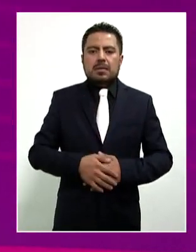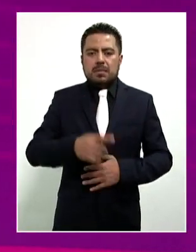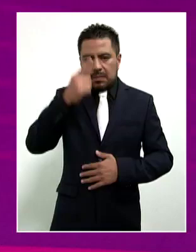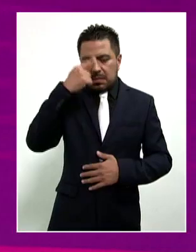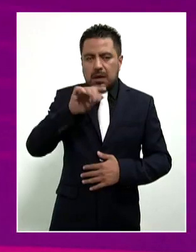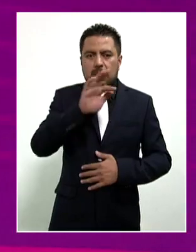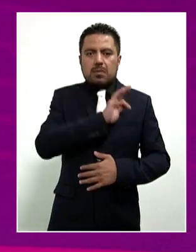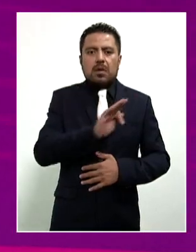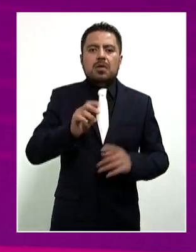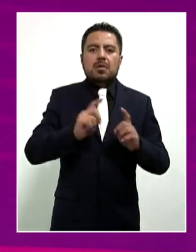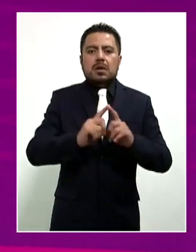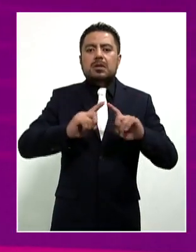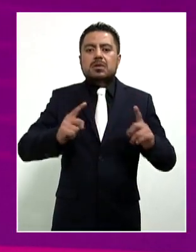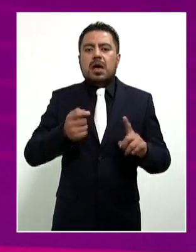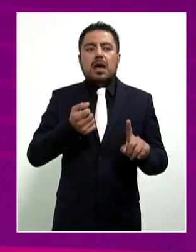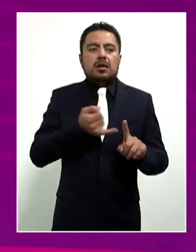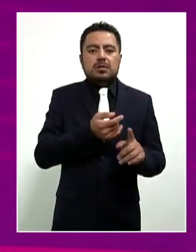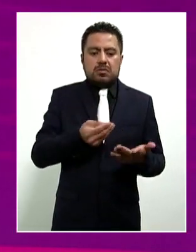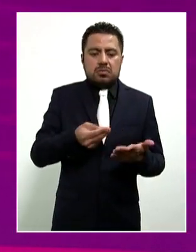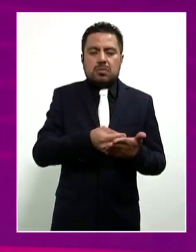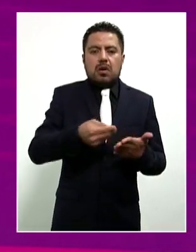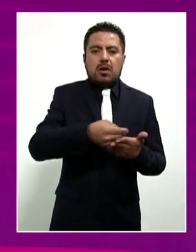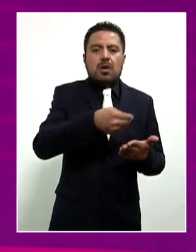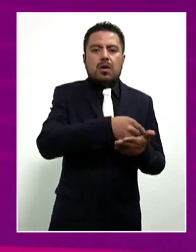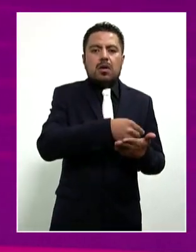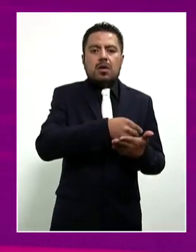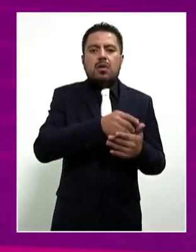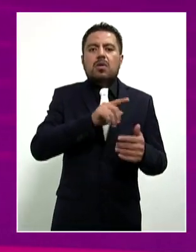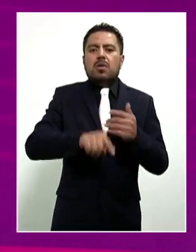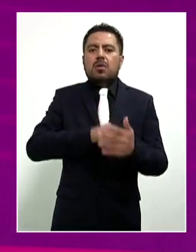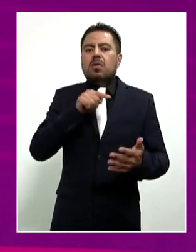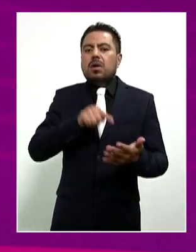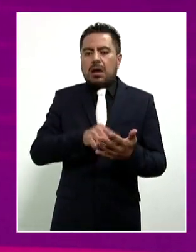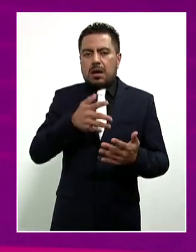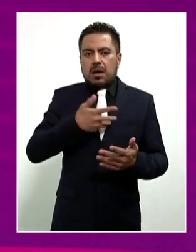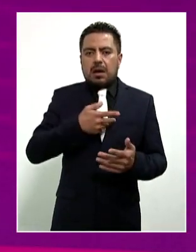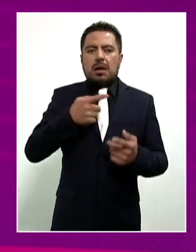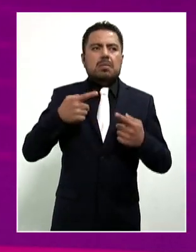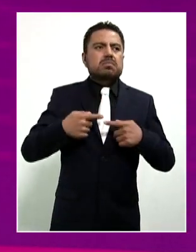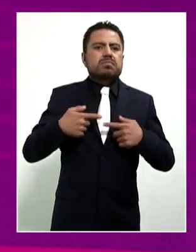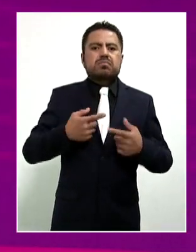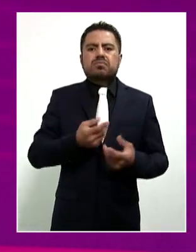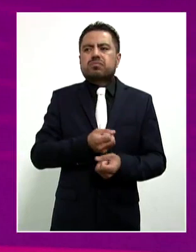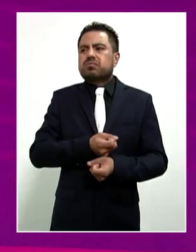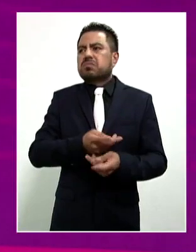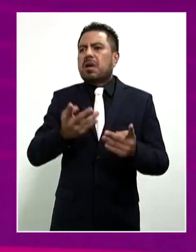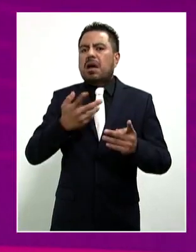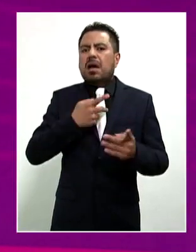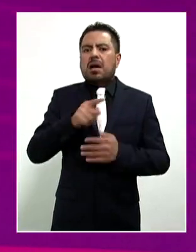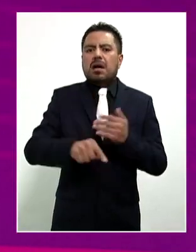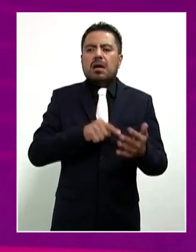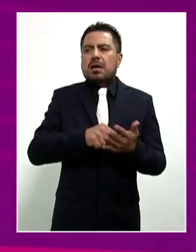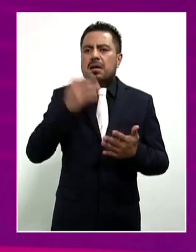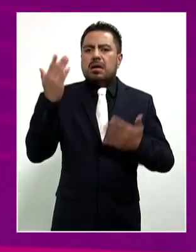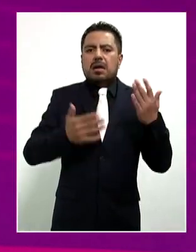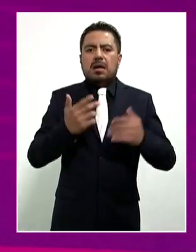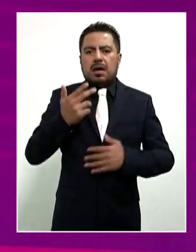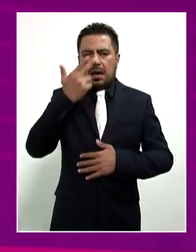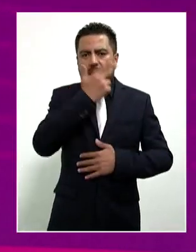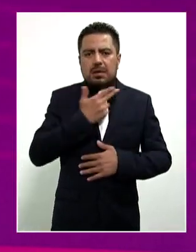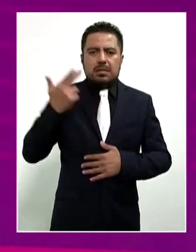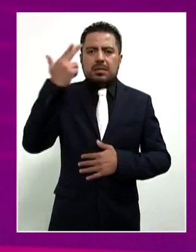para poder desarrollarse y aportar a los lugares donde estamos. Por ejemplo, hay muchas personas que llegaron de